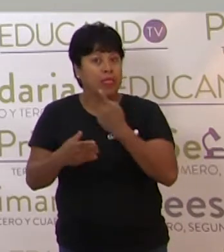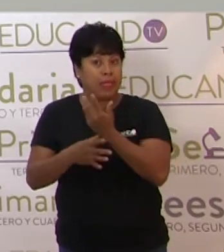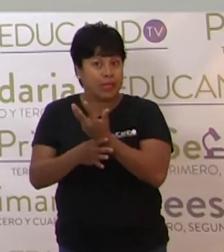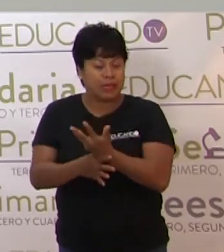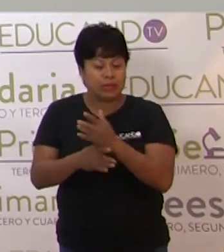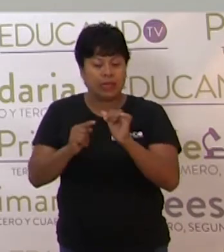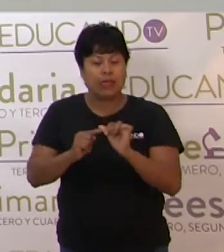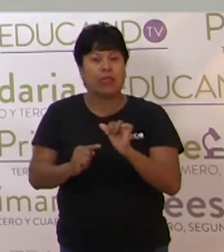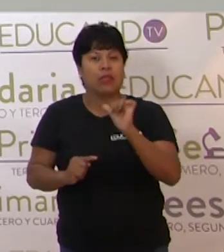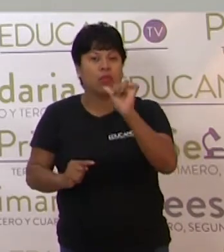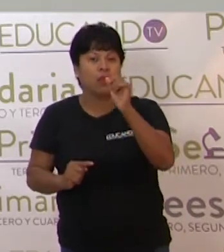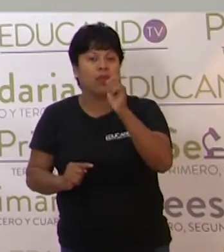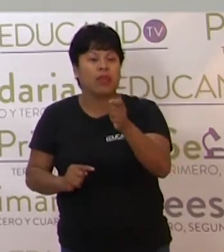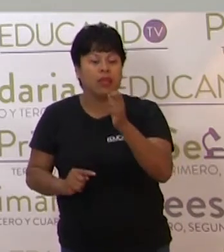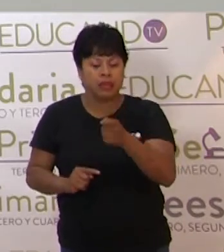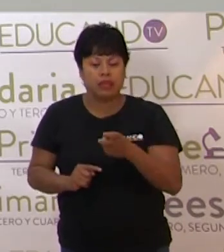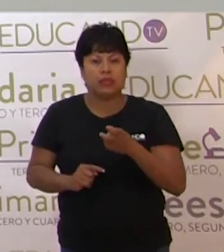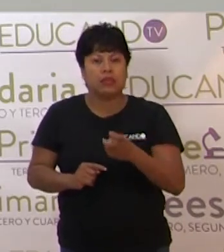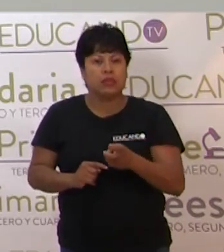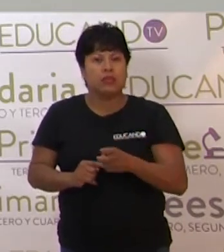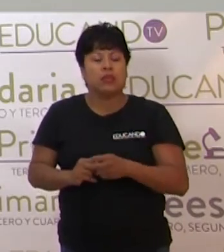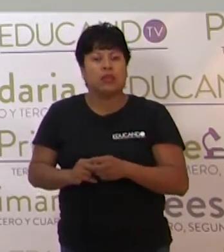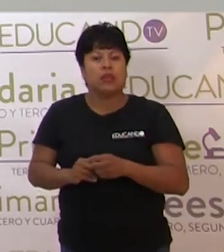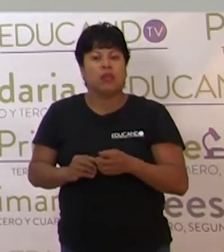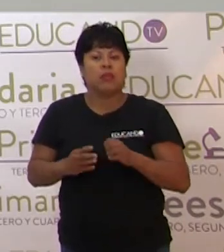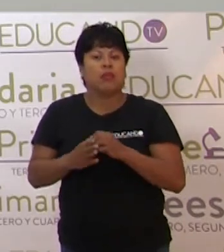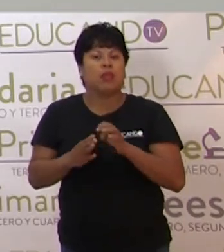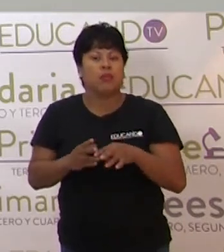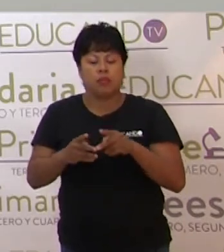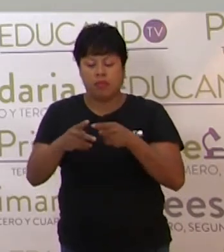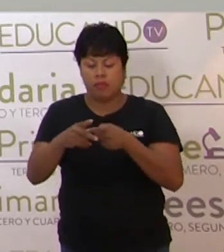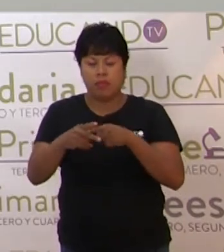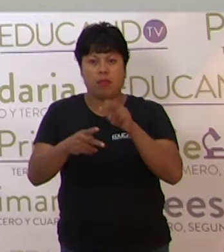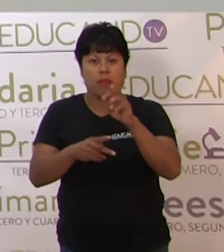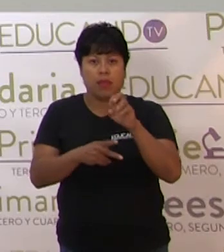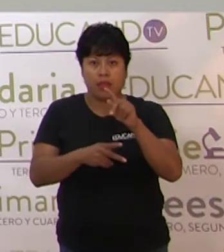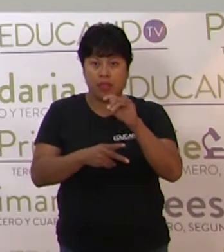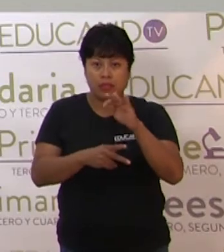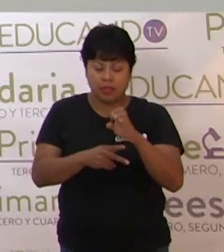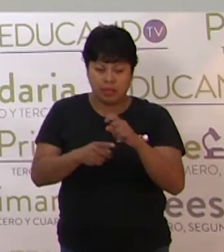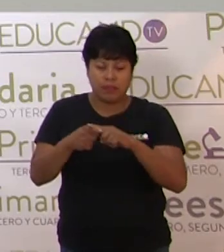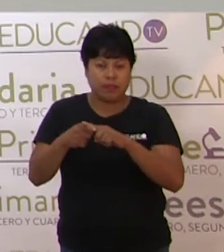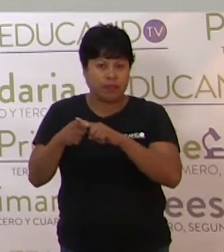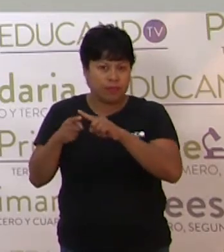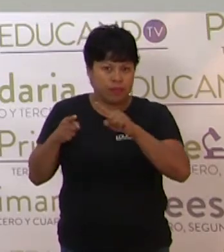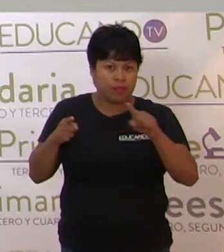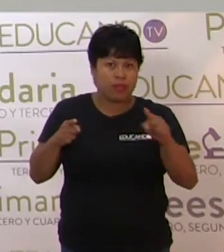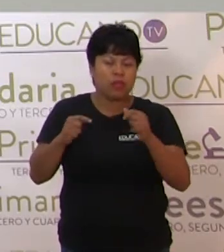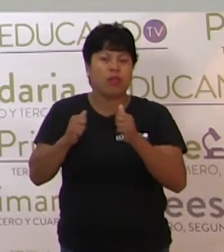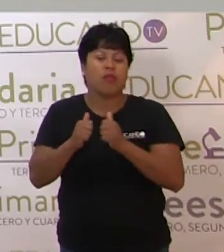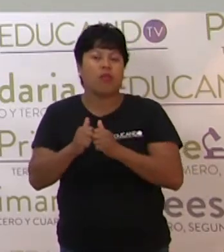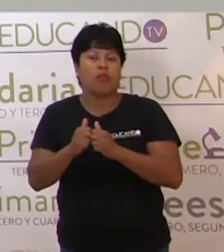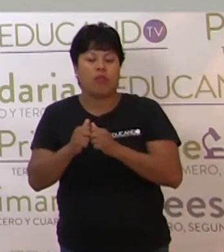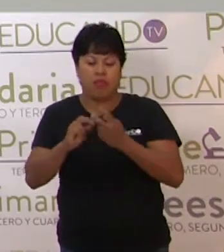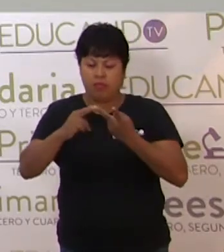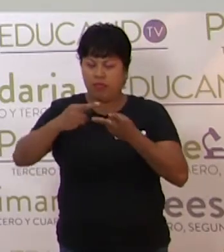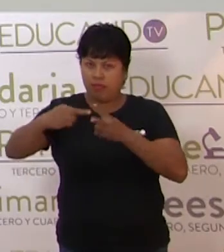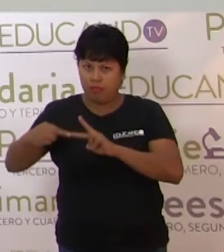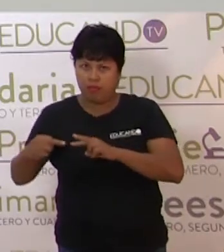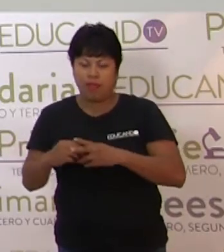es la línea trazada desde un vértice de manera perpendicular con su lado opuesto